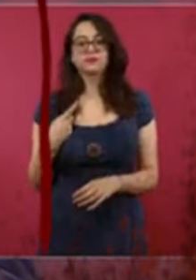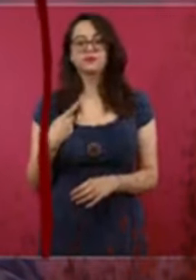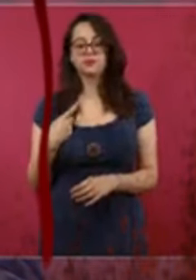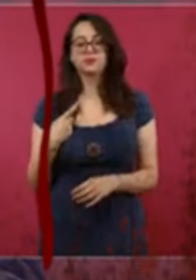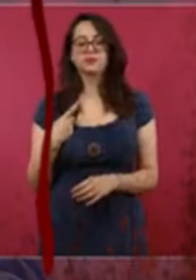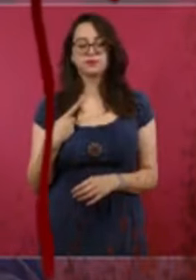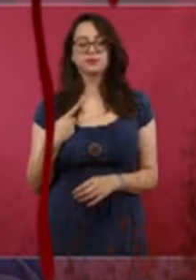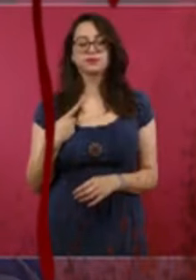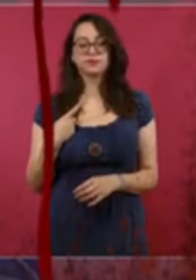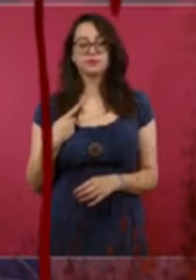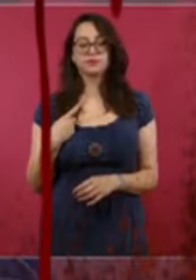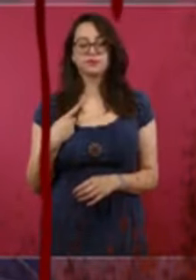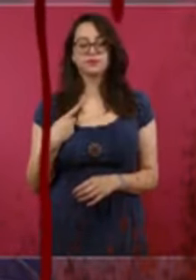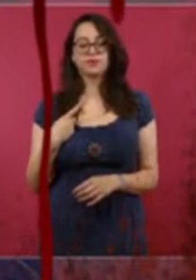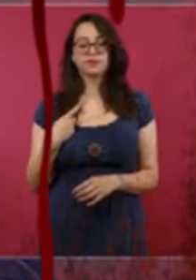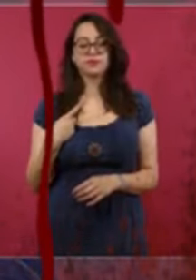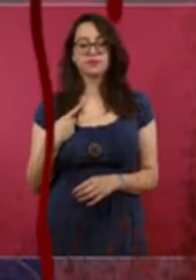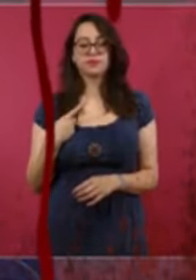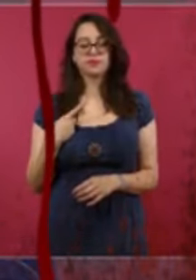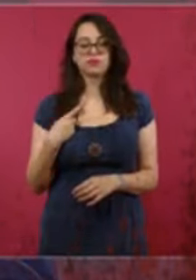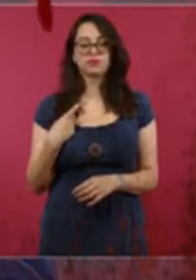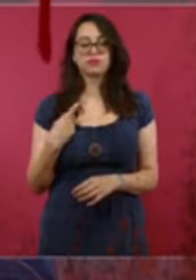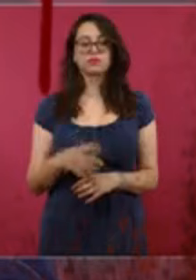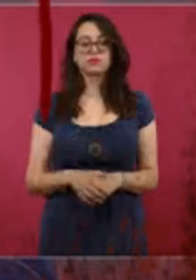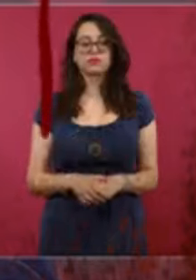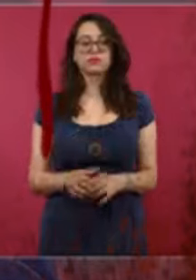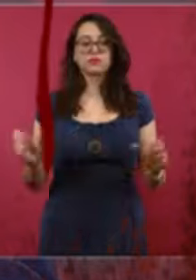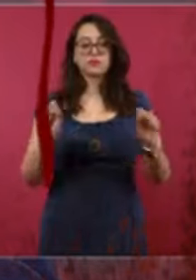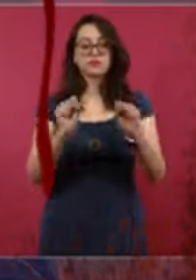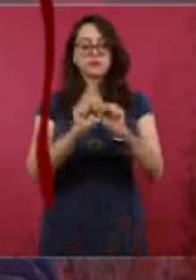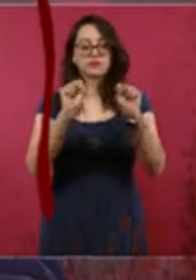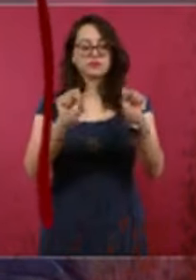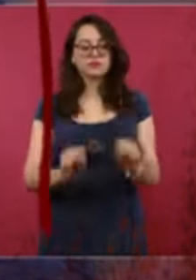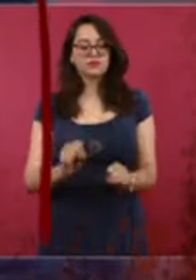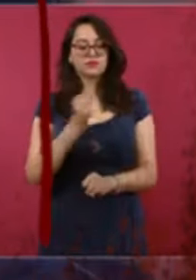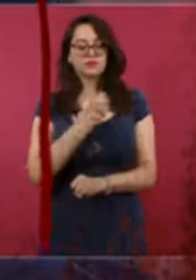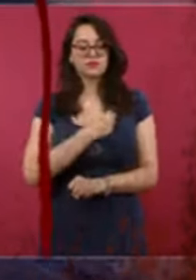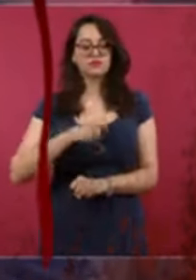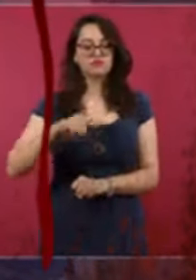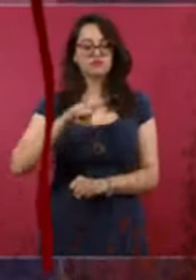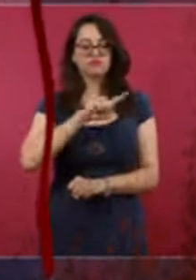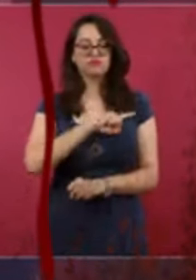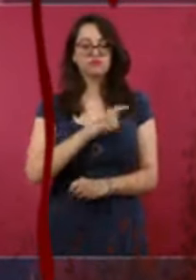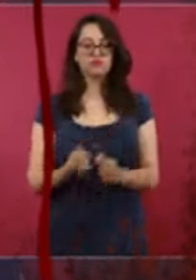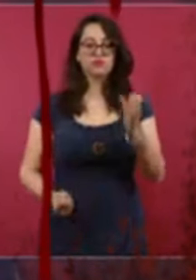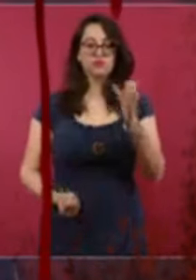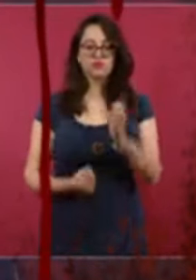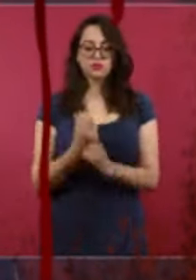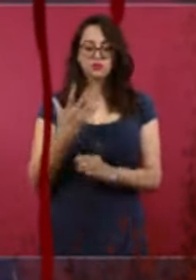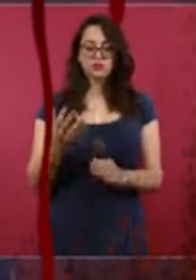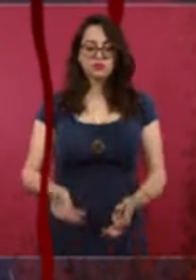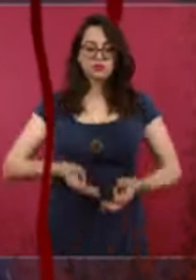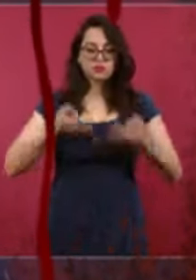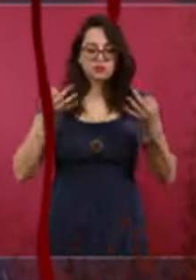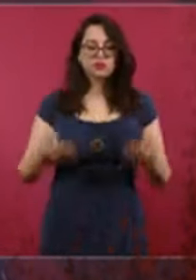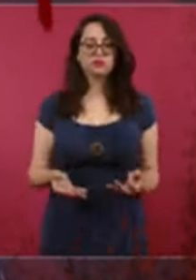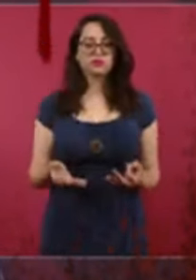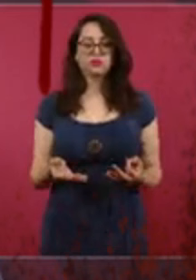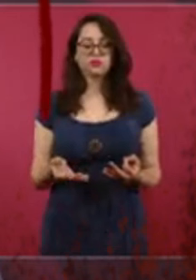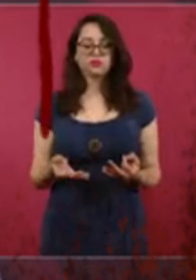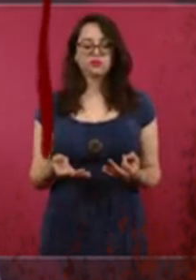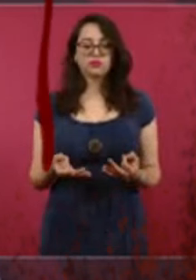si eres adoctrinadito vicariante y te toca ir al IMSS y no te dan medicinas, no te quejes, porque se supone